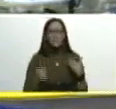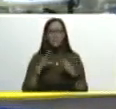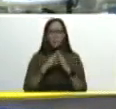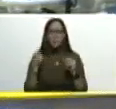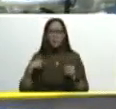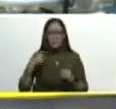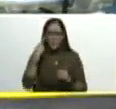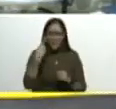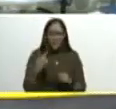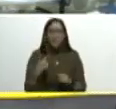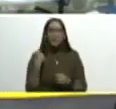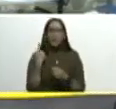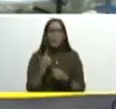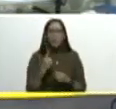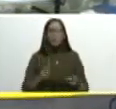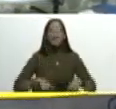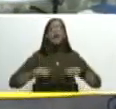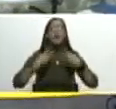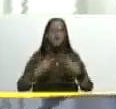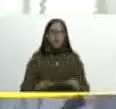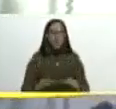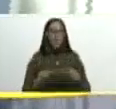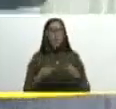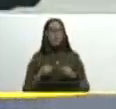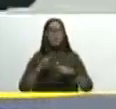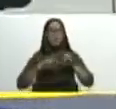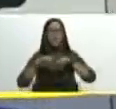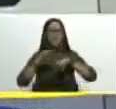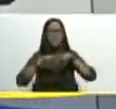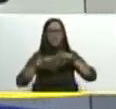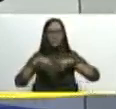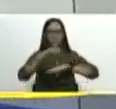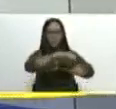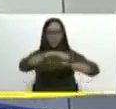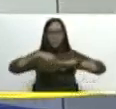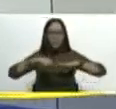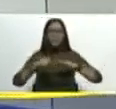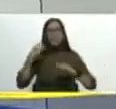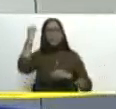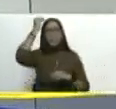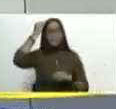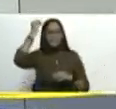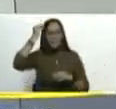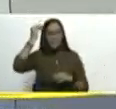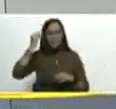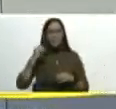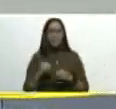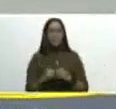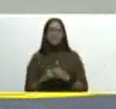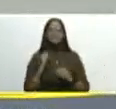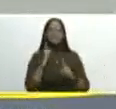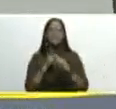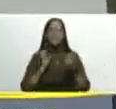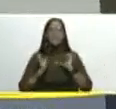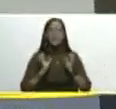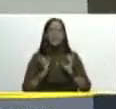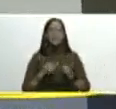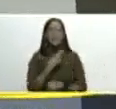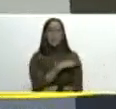con una nueva arquitectura del pensamiento desde la emergencia del hospital.